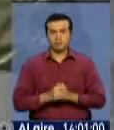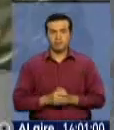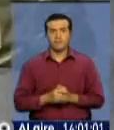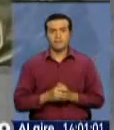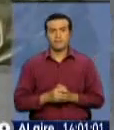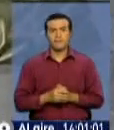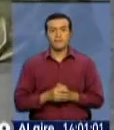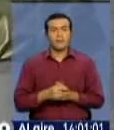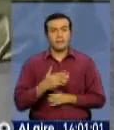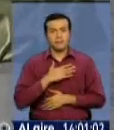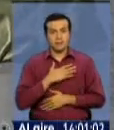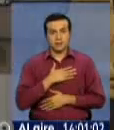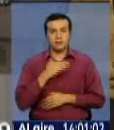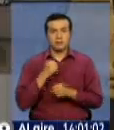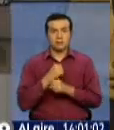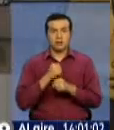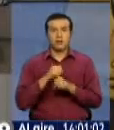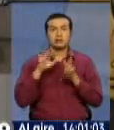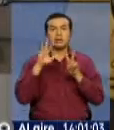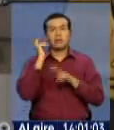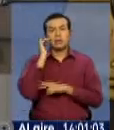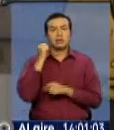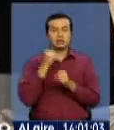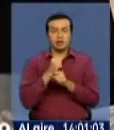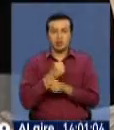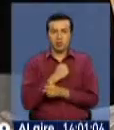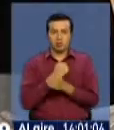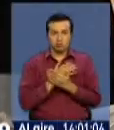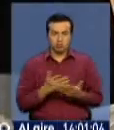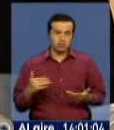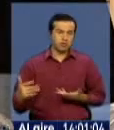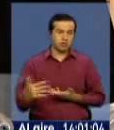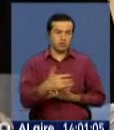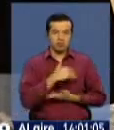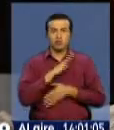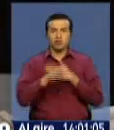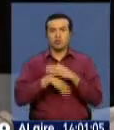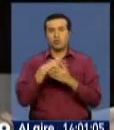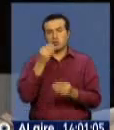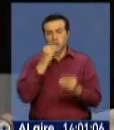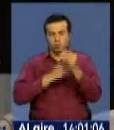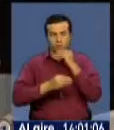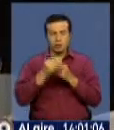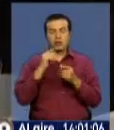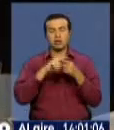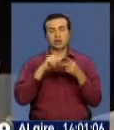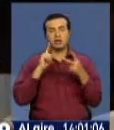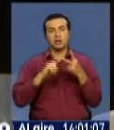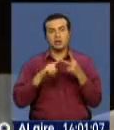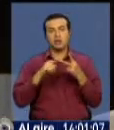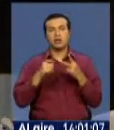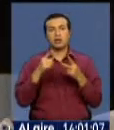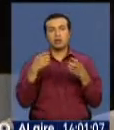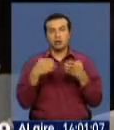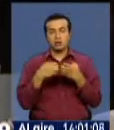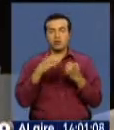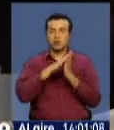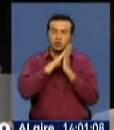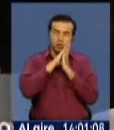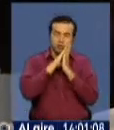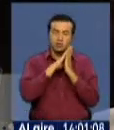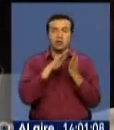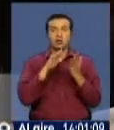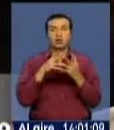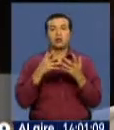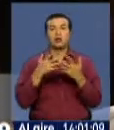lleva autonomía para trabajar allá 7 días, lo que es alimentación, lo que es equipos para dormir, obviamente,